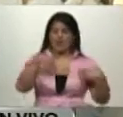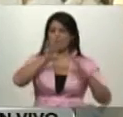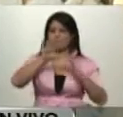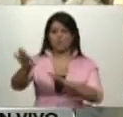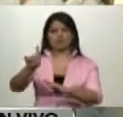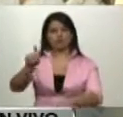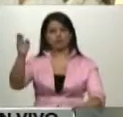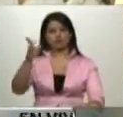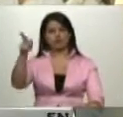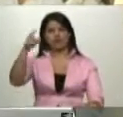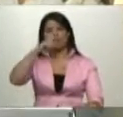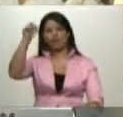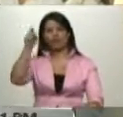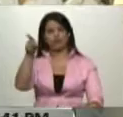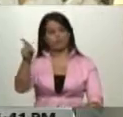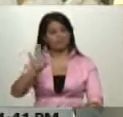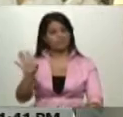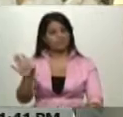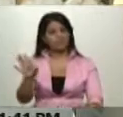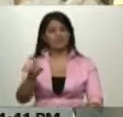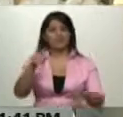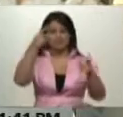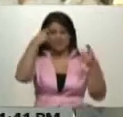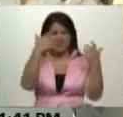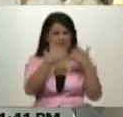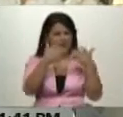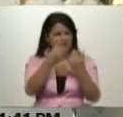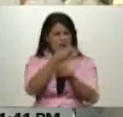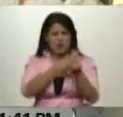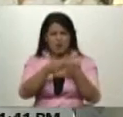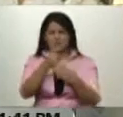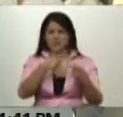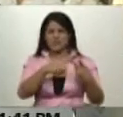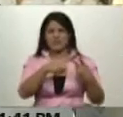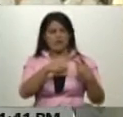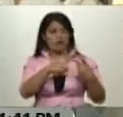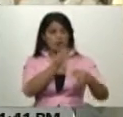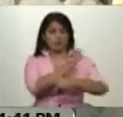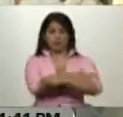camarada Nicolás Maduro, que a pesar de la guerra económica inducida de la derecha